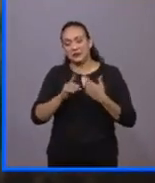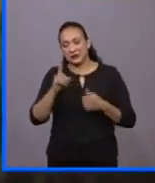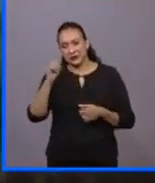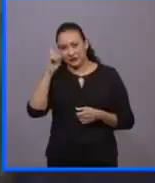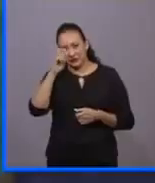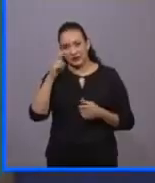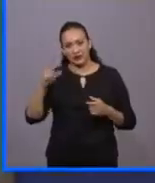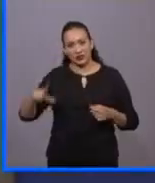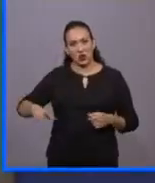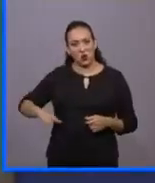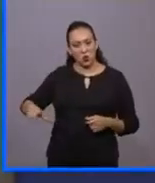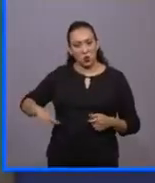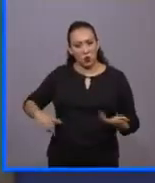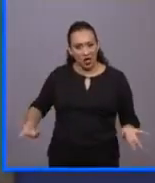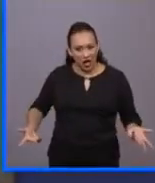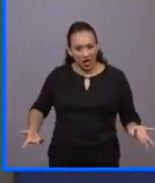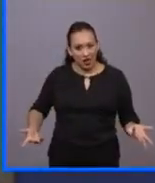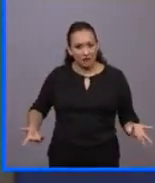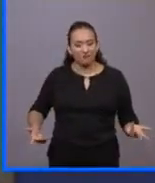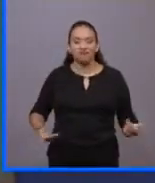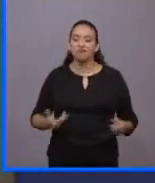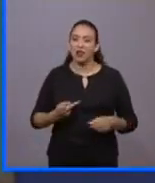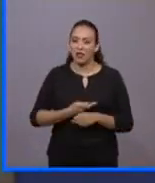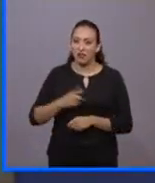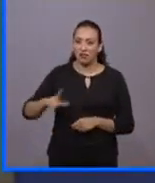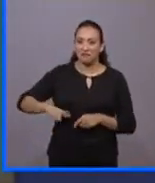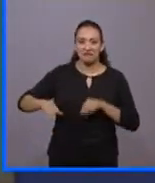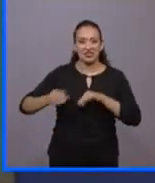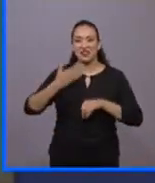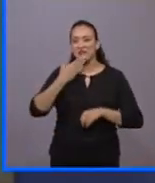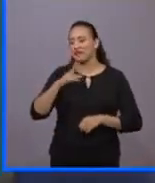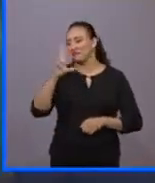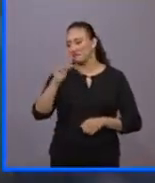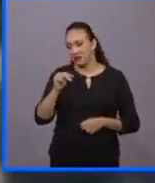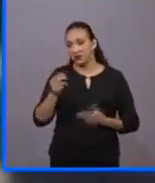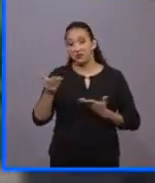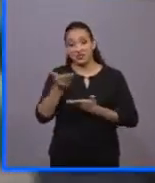instituciones públicas, se traduce en una baja calidad de los servicios